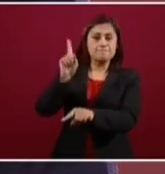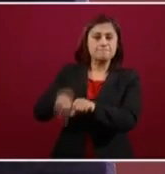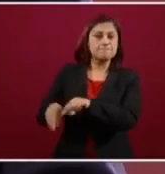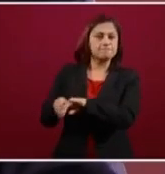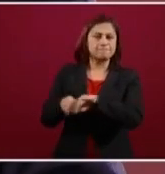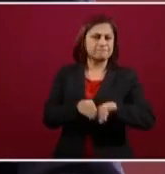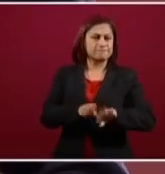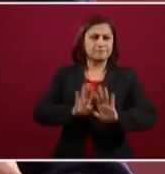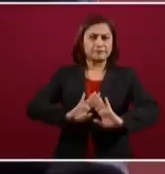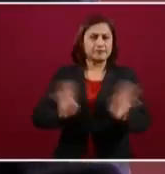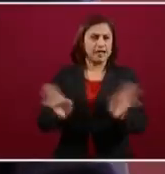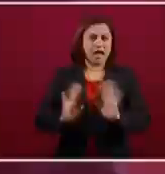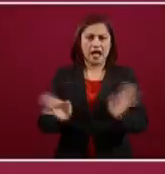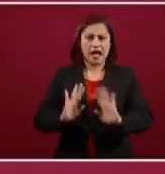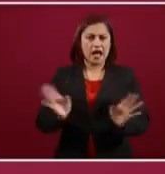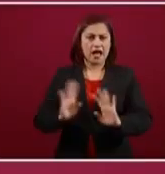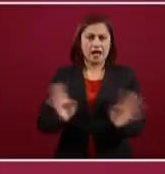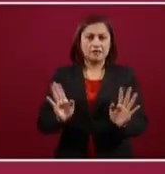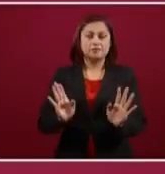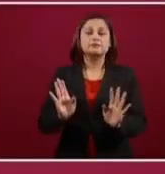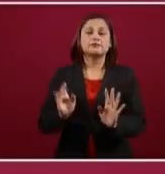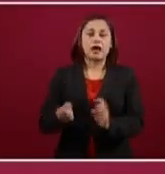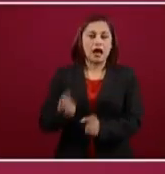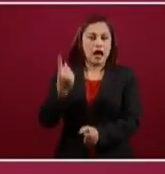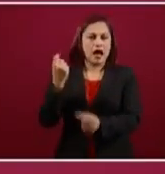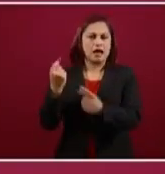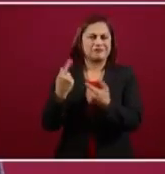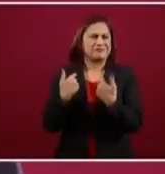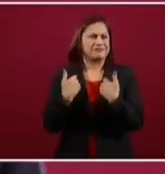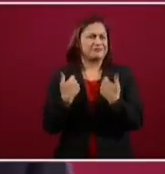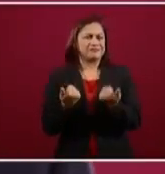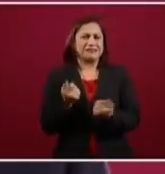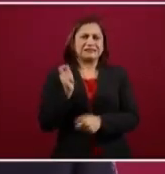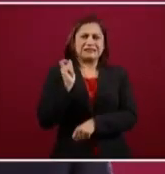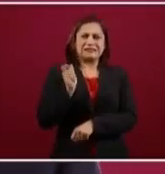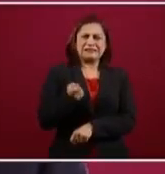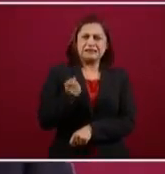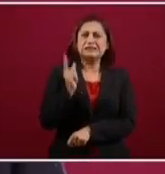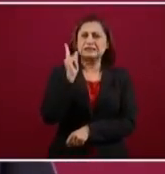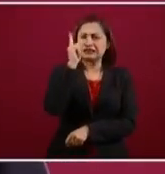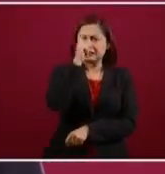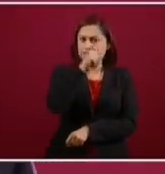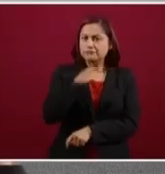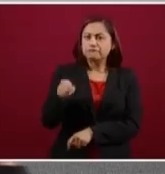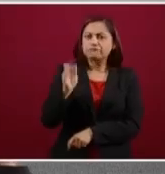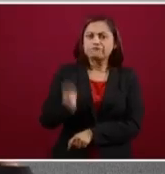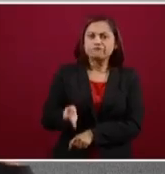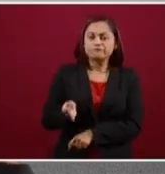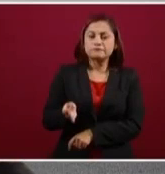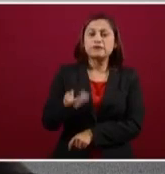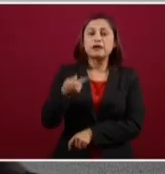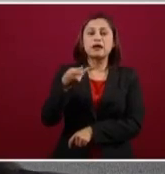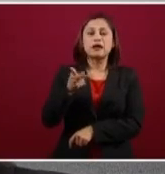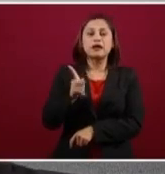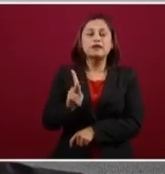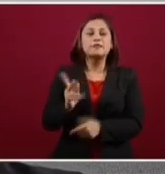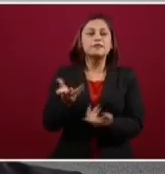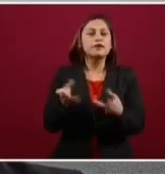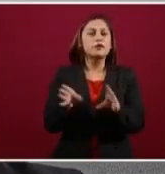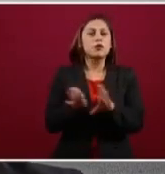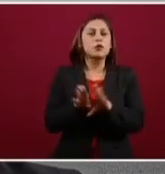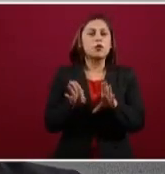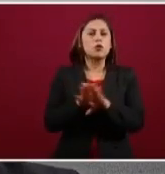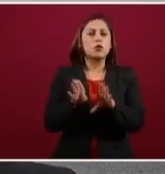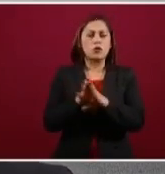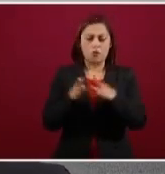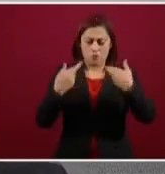Y cuesta trabajo que se entienda. Entonces, ¿de dónde se puede tener la representación